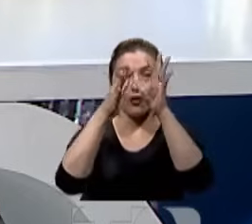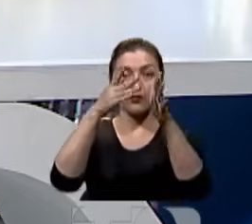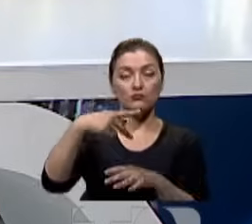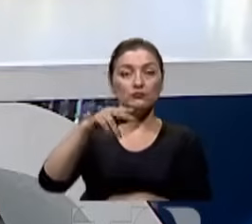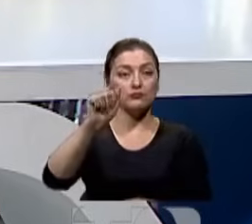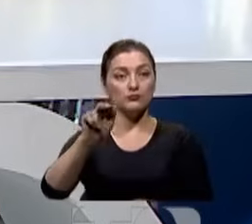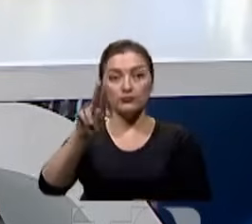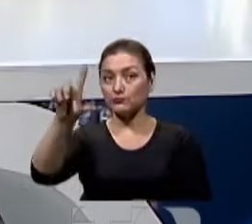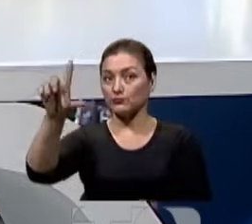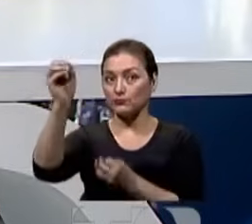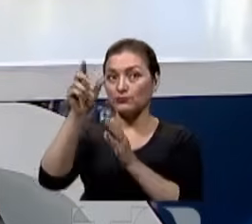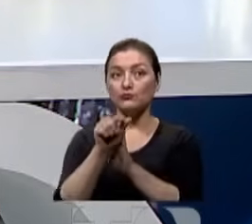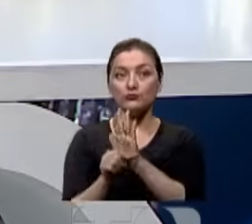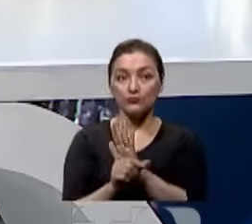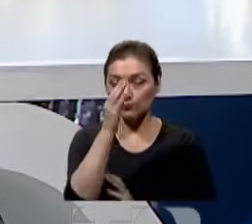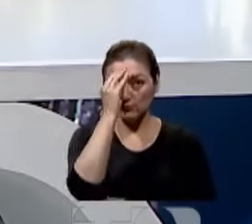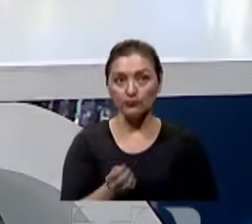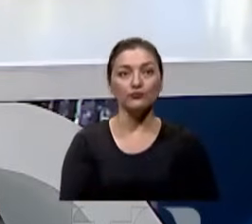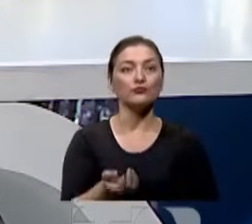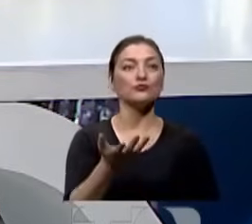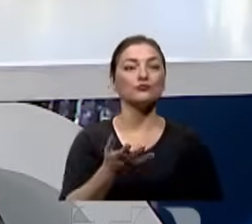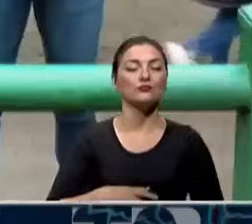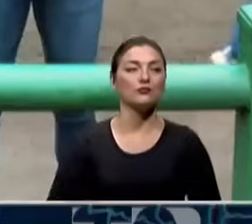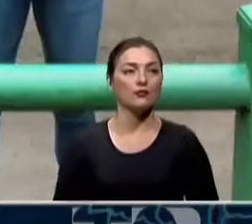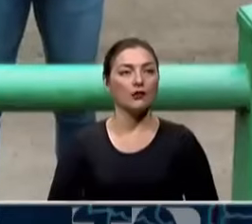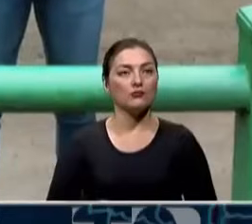Paul Coello para que nos cuente más detalles. Paul, buen día.